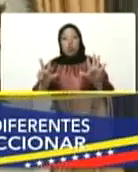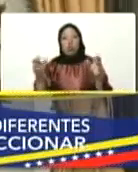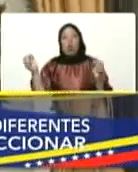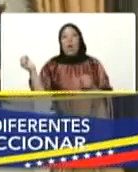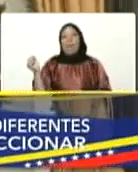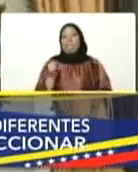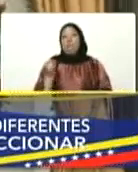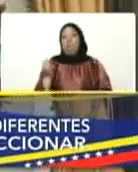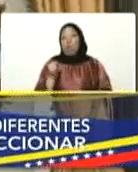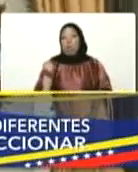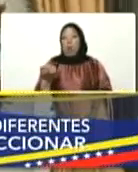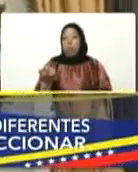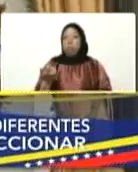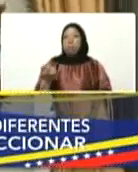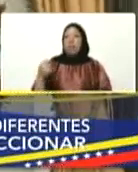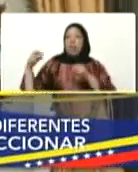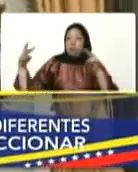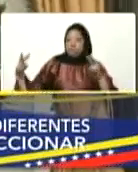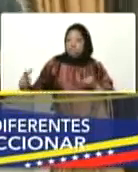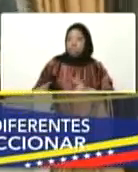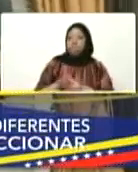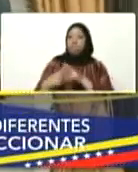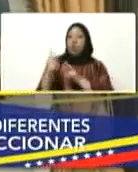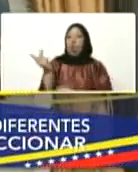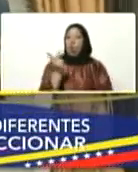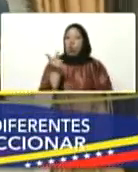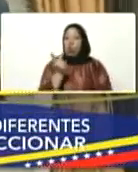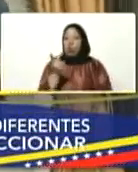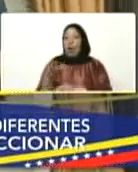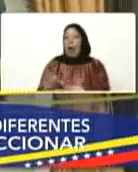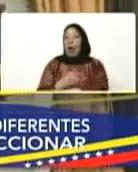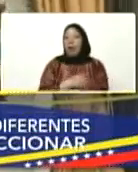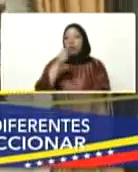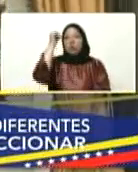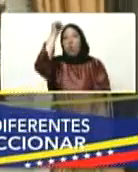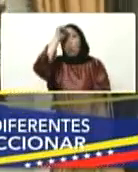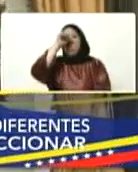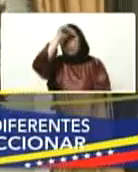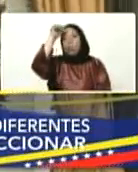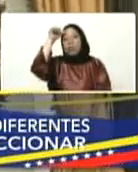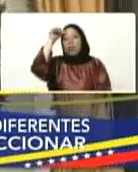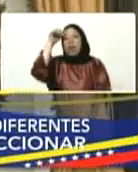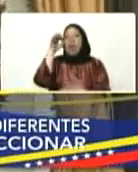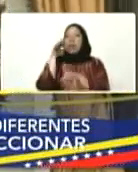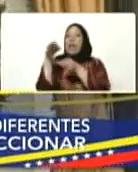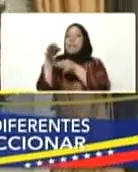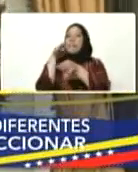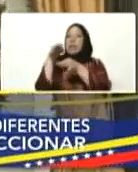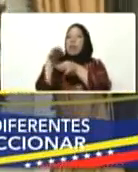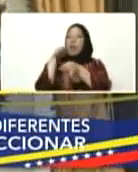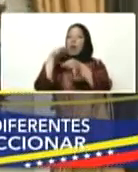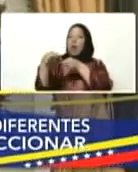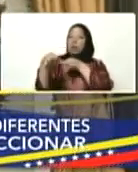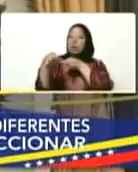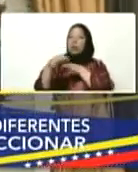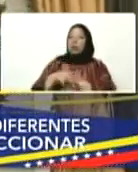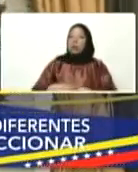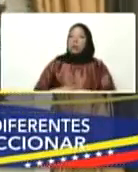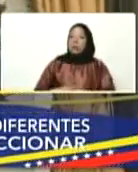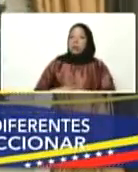Fidel se había reunido con Gaitán un día antes, era domingo, cuenta él. Y Gaitán le